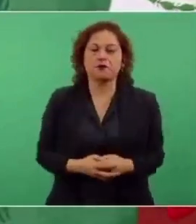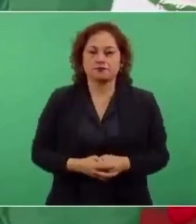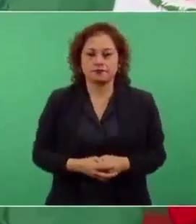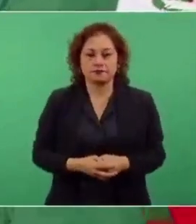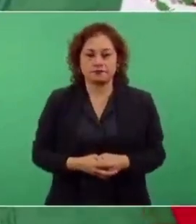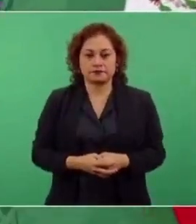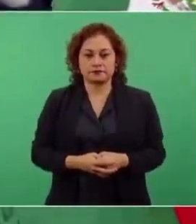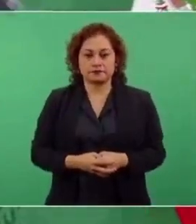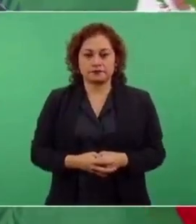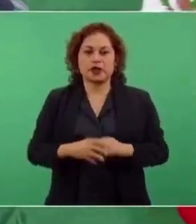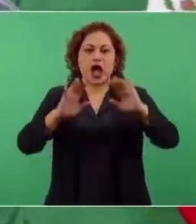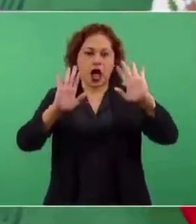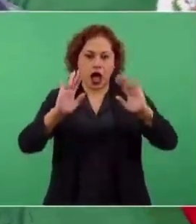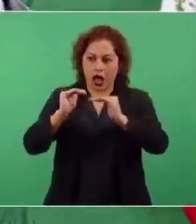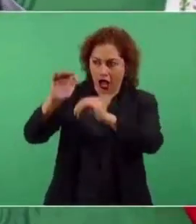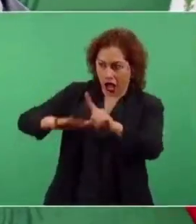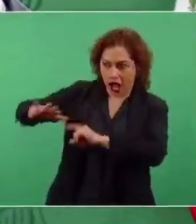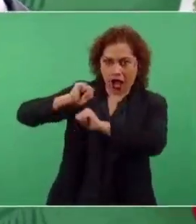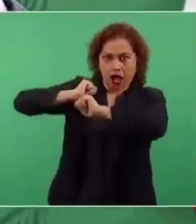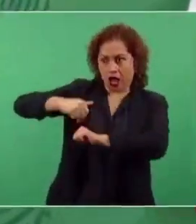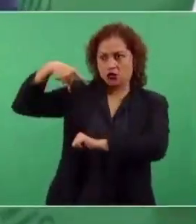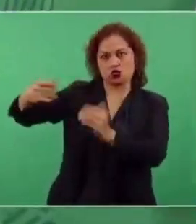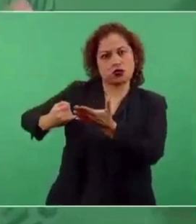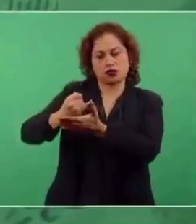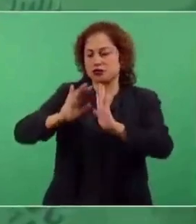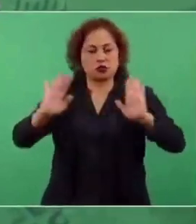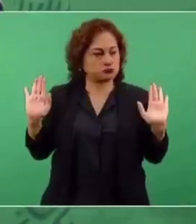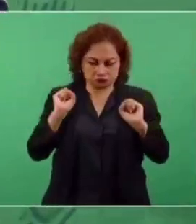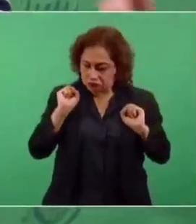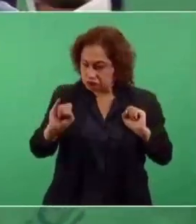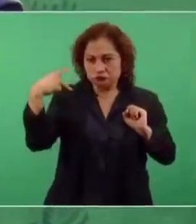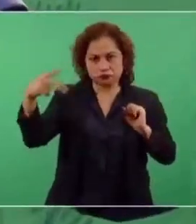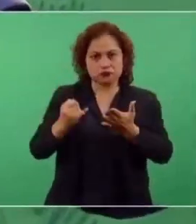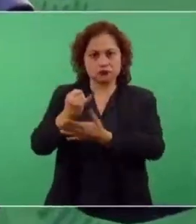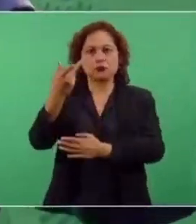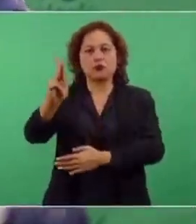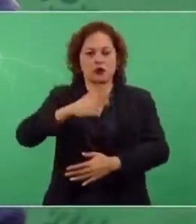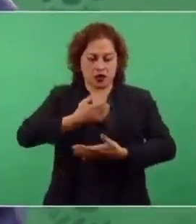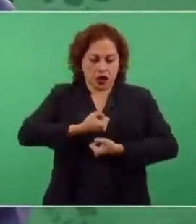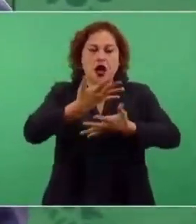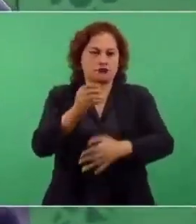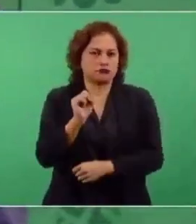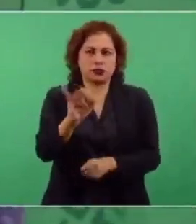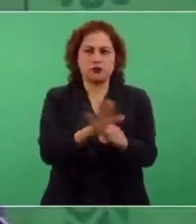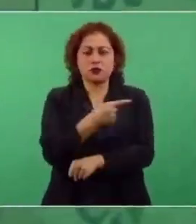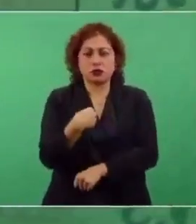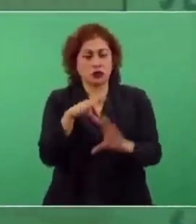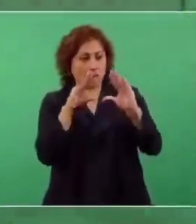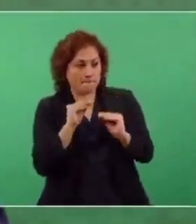Desde luego van a ser las autoridades correspondientes las que van a decidir, pero yo ya hablé, porque